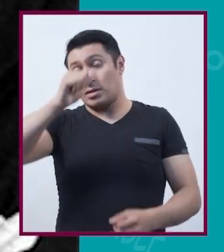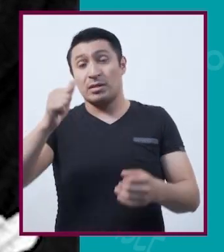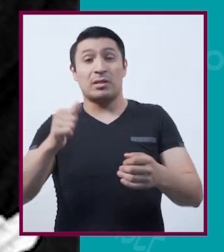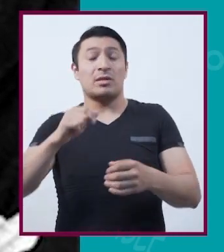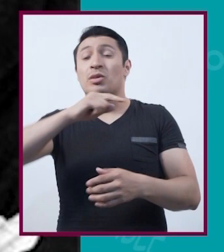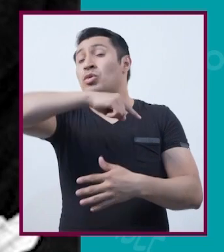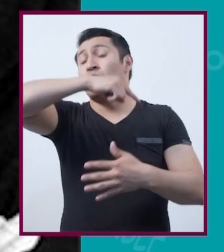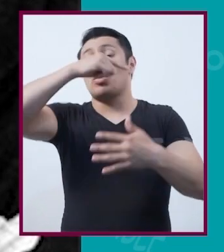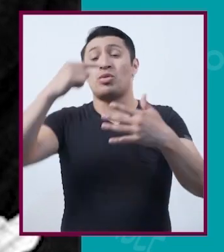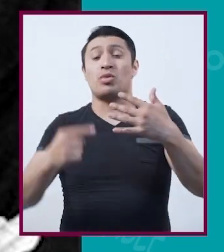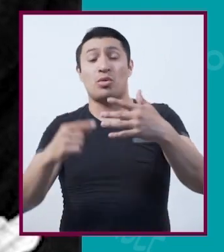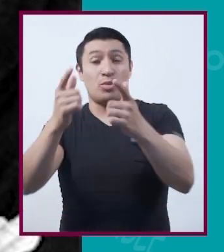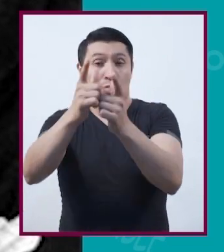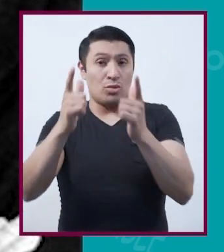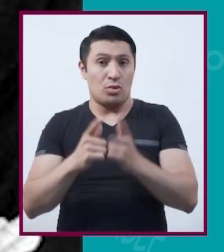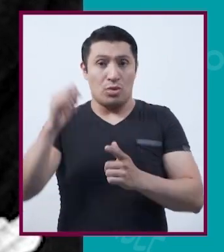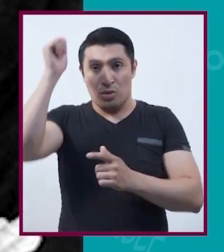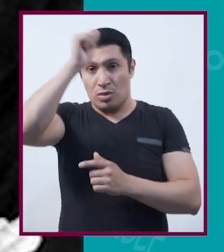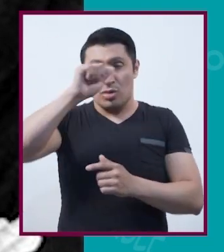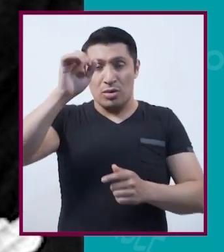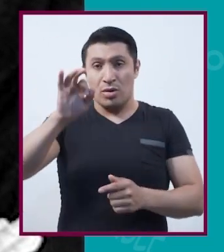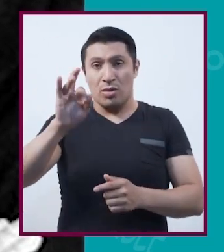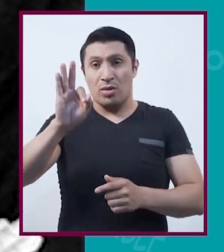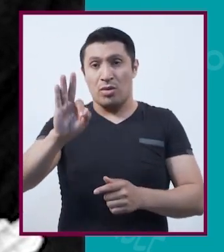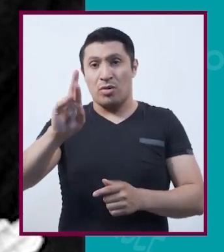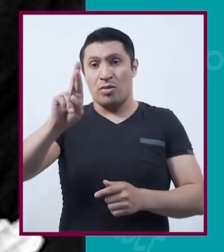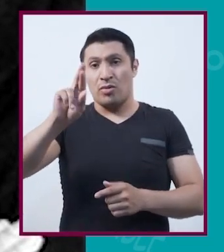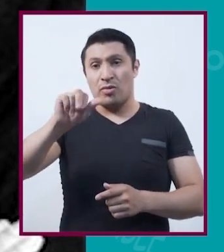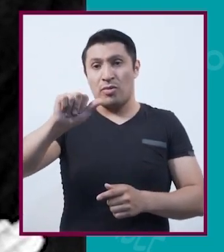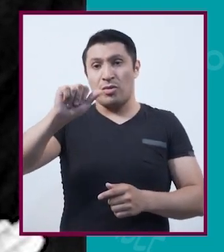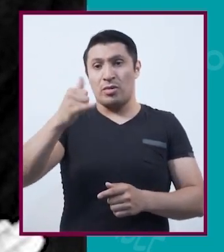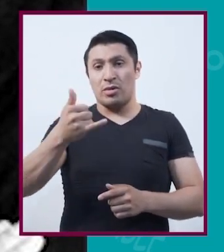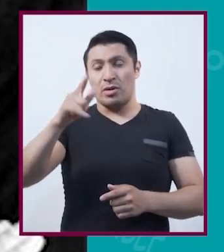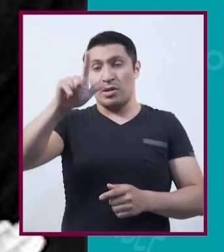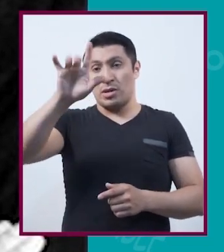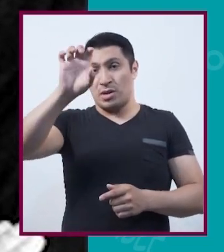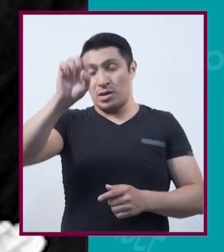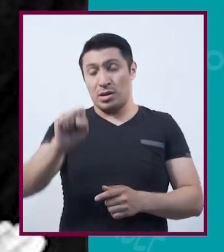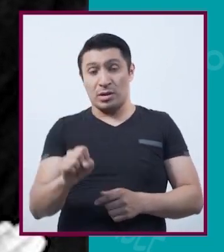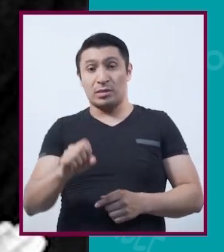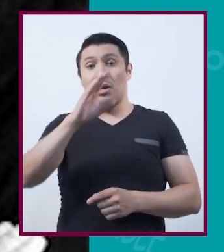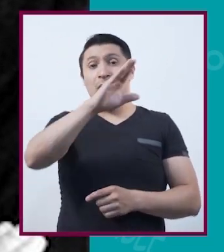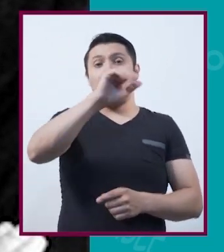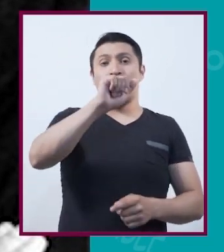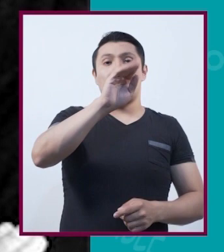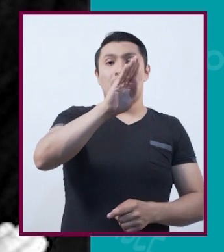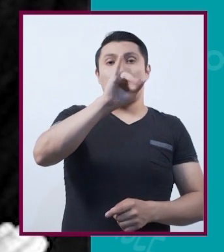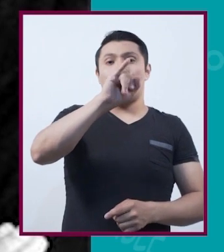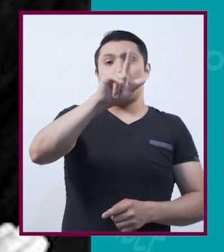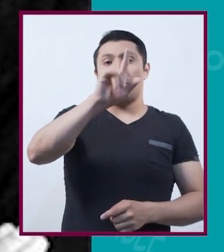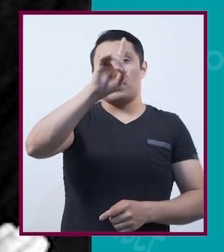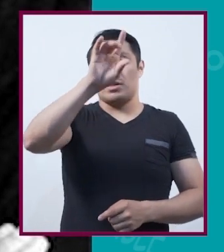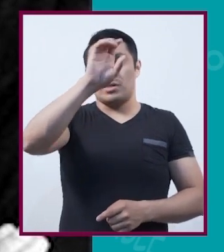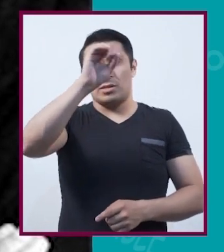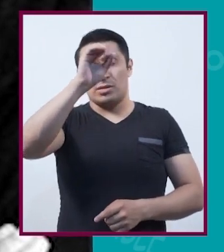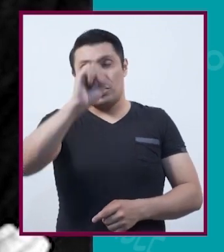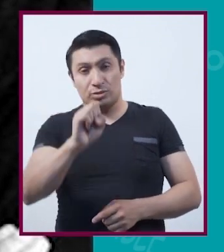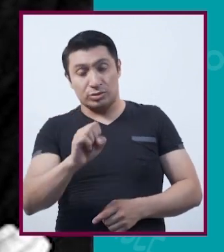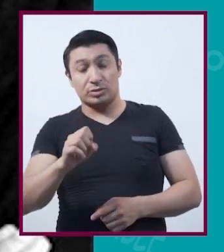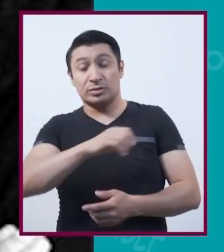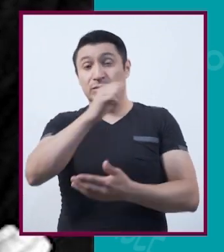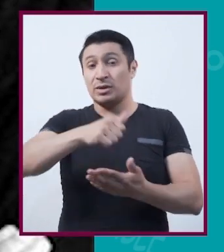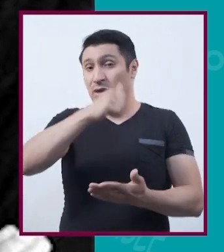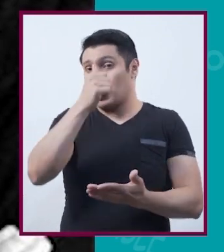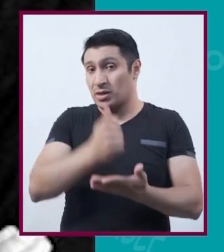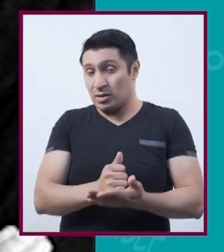de españoles, en las villas, en los cabildos o ayuntamientos de los pueblos de indios, en el consulado